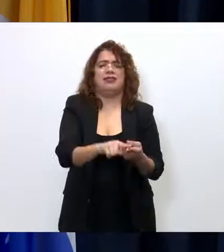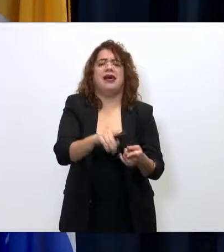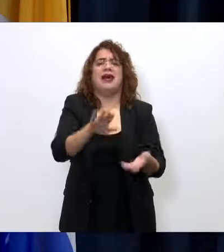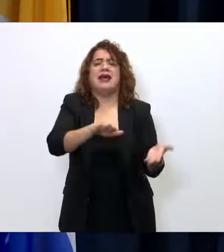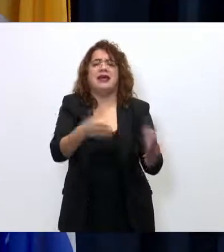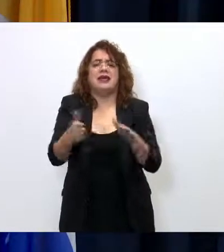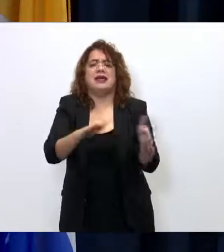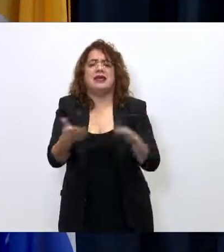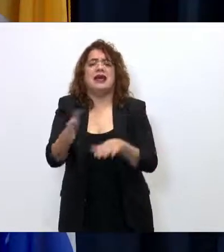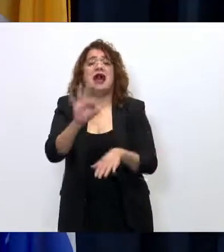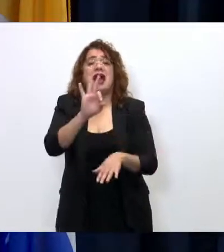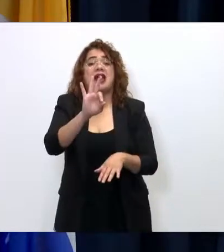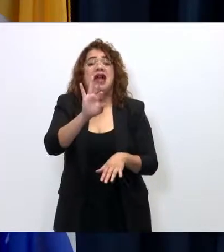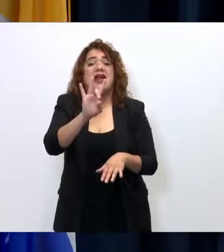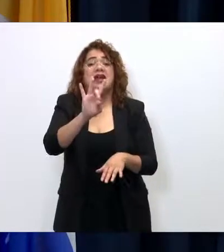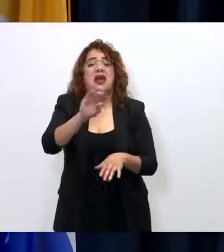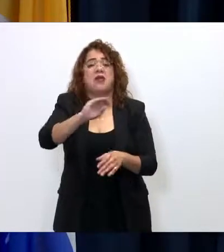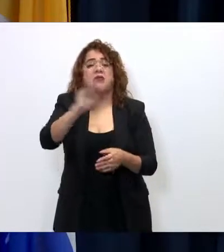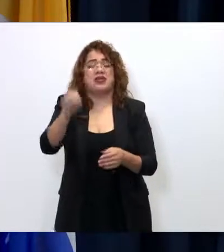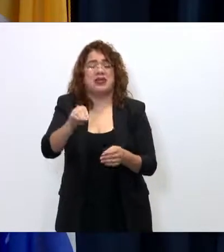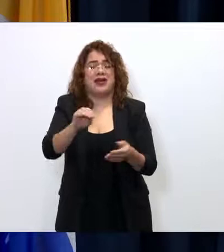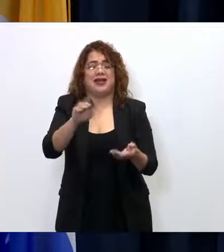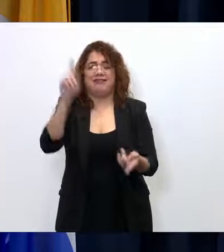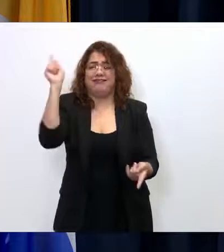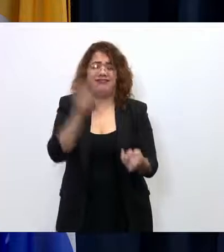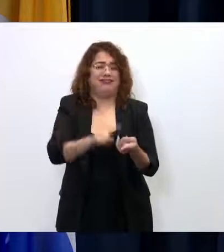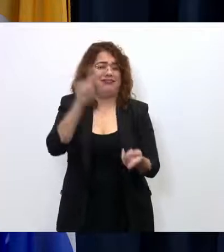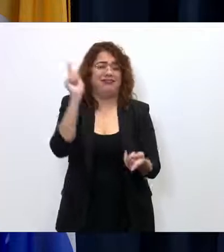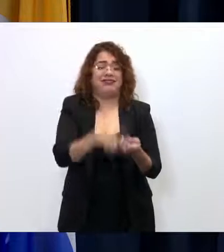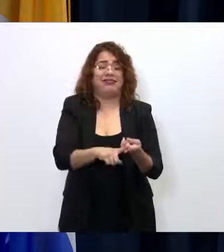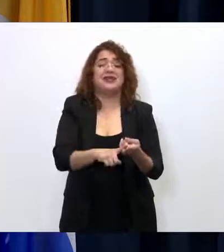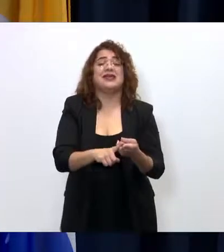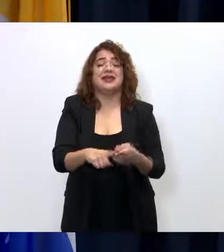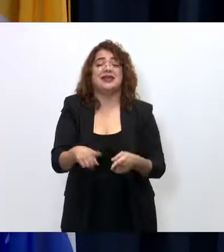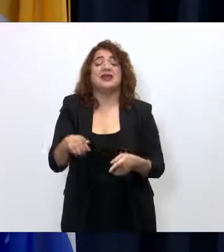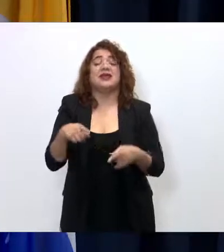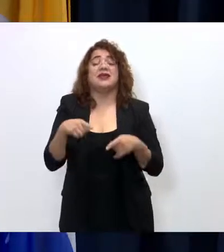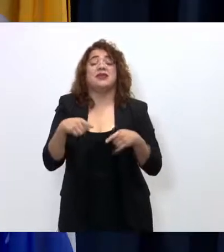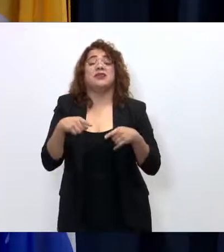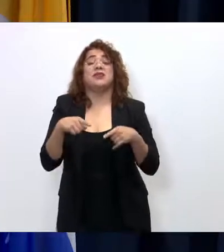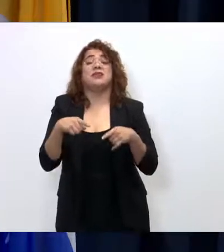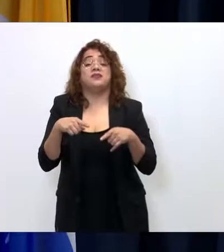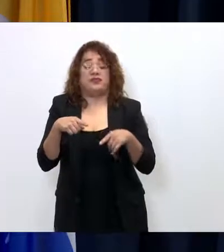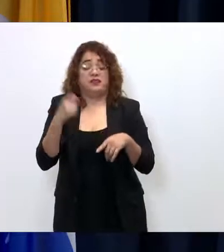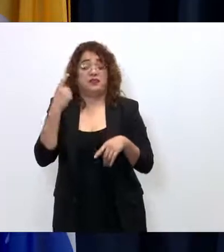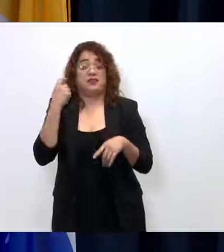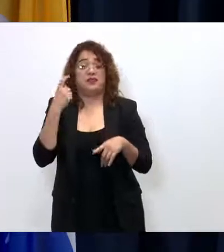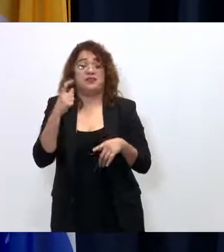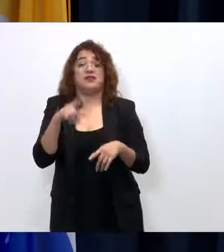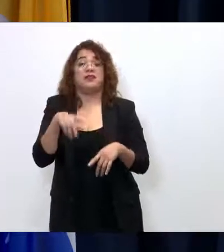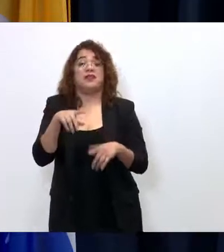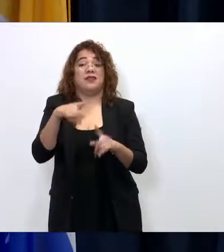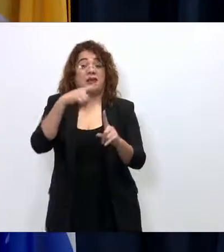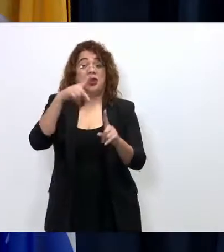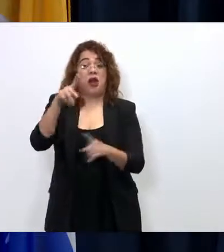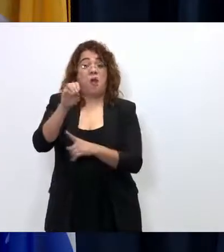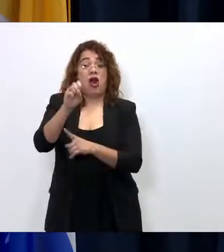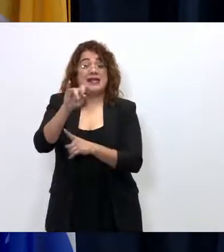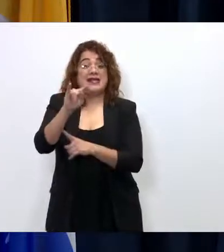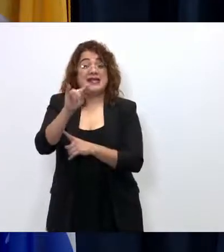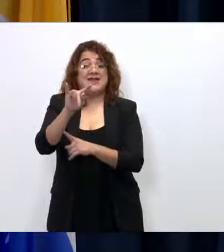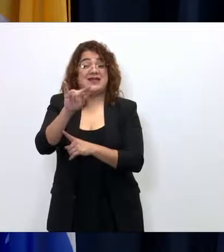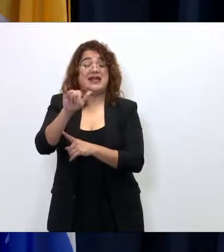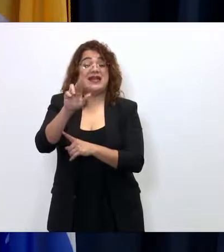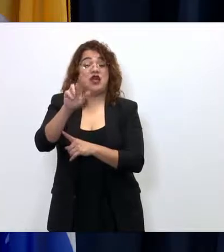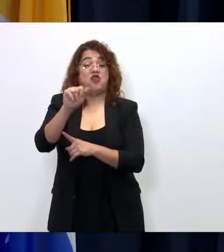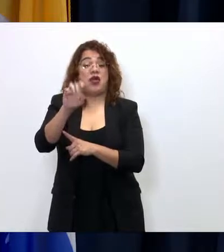un 98%. Además, desde el punto álgido de la oleada, la tasa de positividad disminuyó